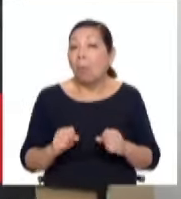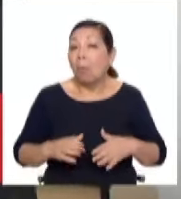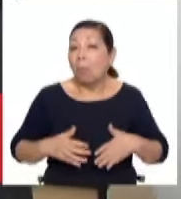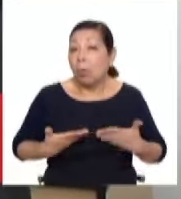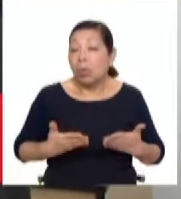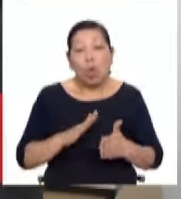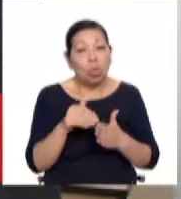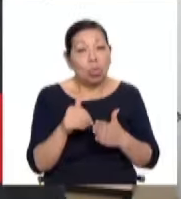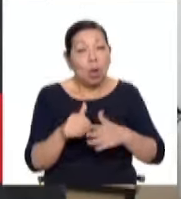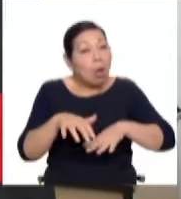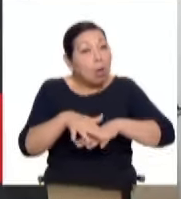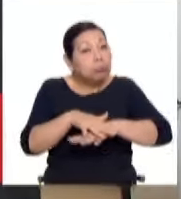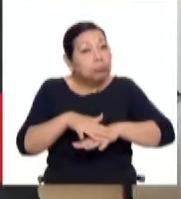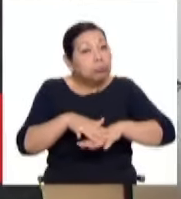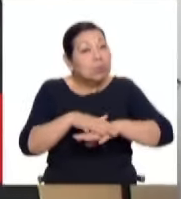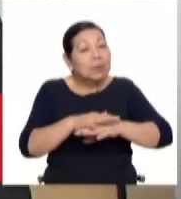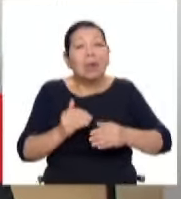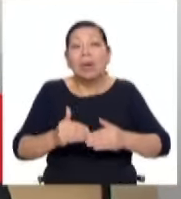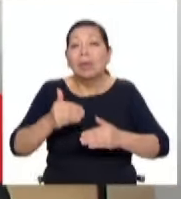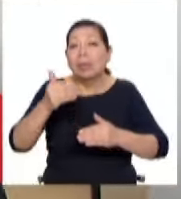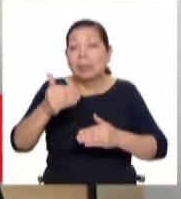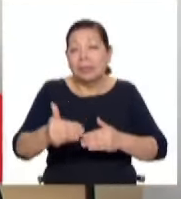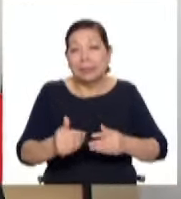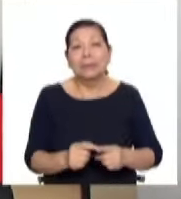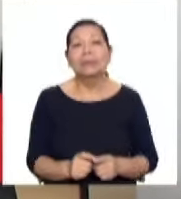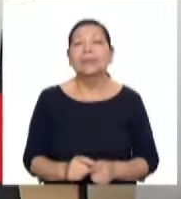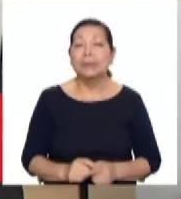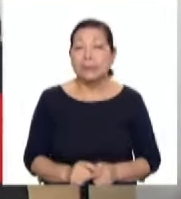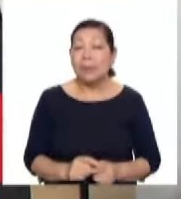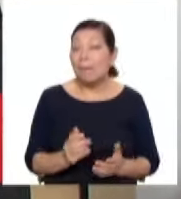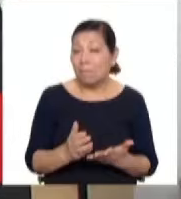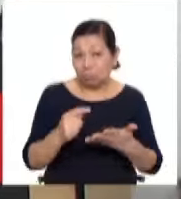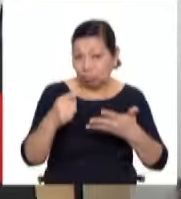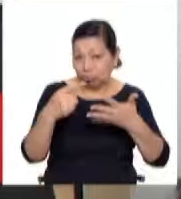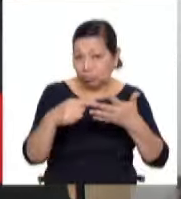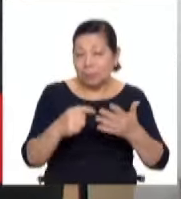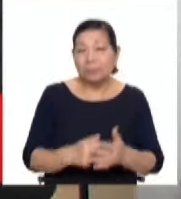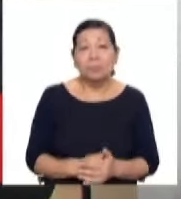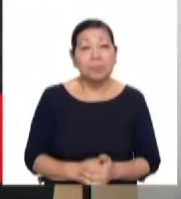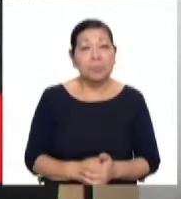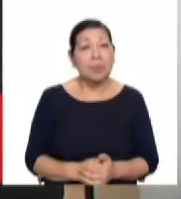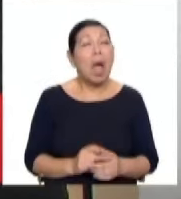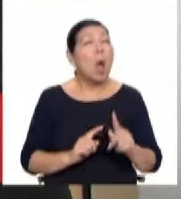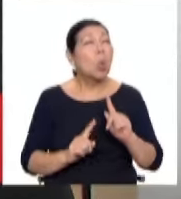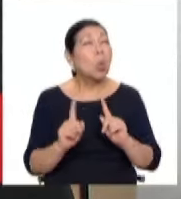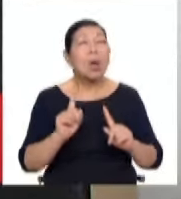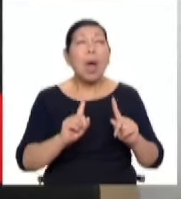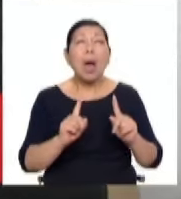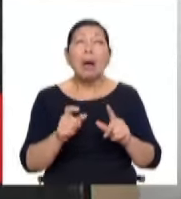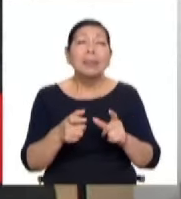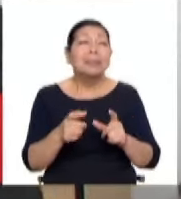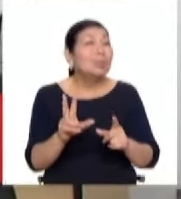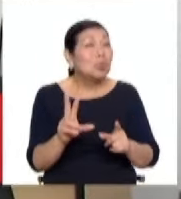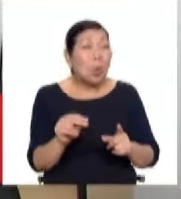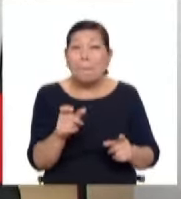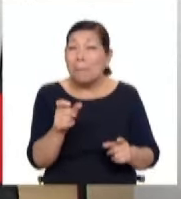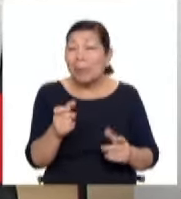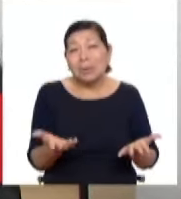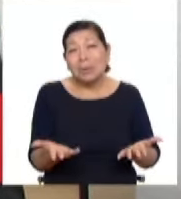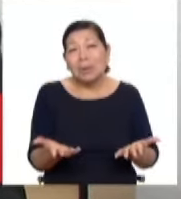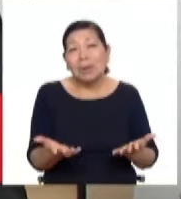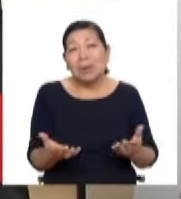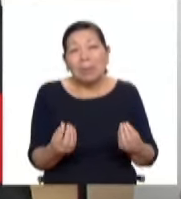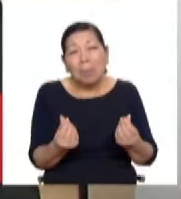puede realizar todos los trámites sin pasar el detector biométrico. Son excepcionales. ¿Los sensores no reconocen las huellas dactilares? Hay personas que